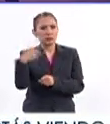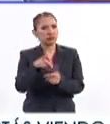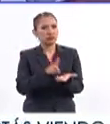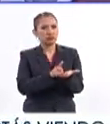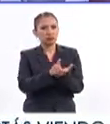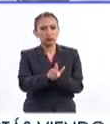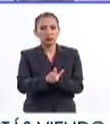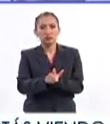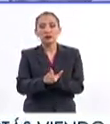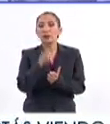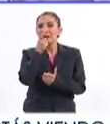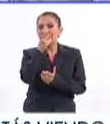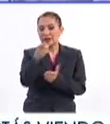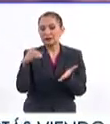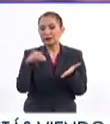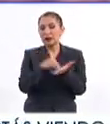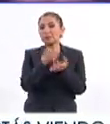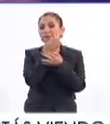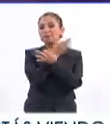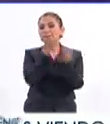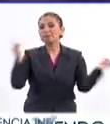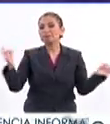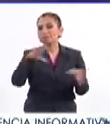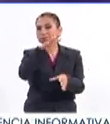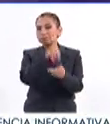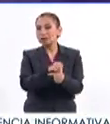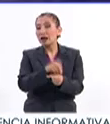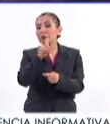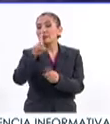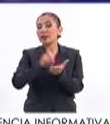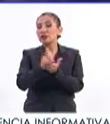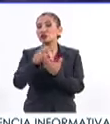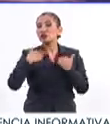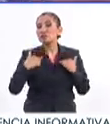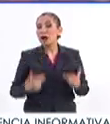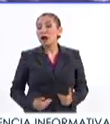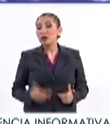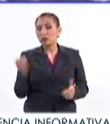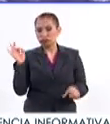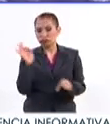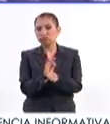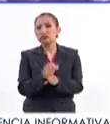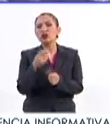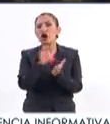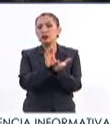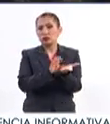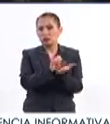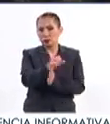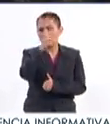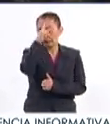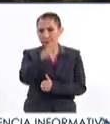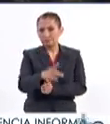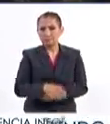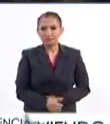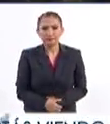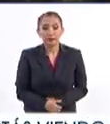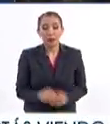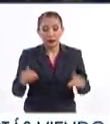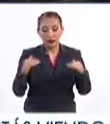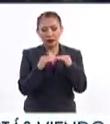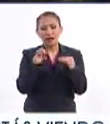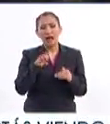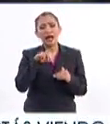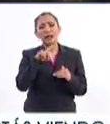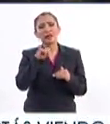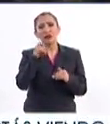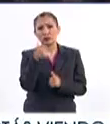sus derechos, como lo establece la Declaración Universal de Derechos Humanos y lo garantiza nuestra Constitución. La equidad no